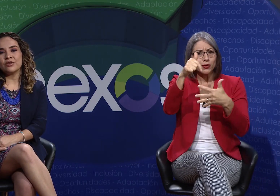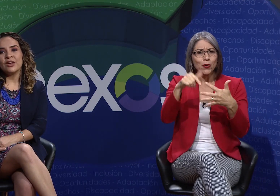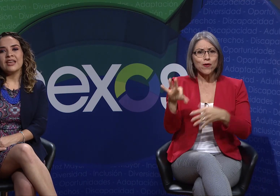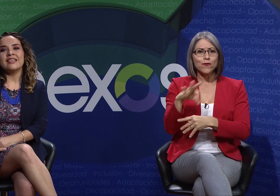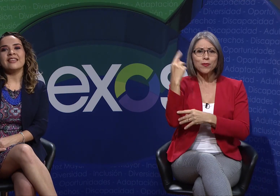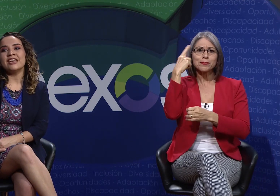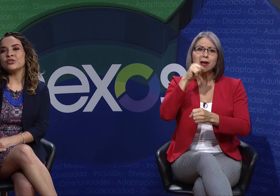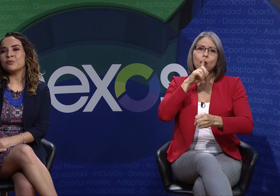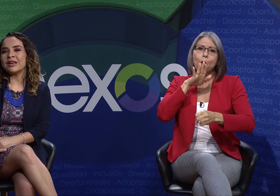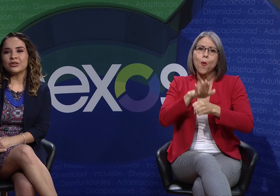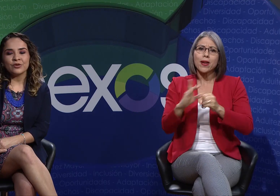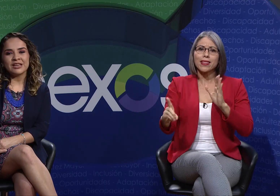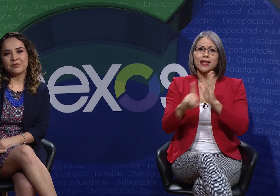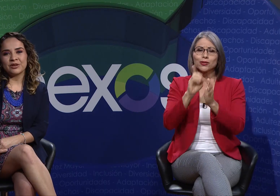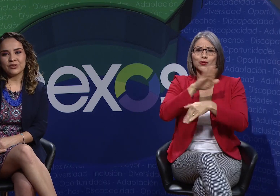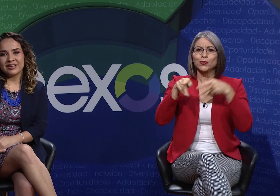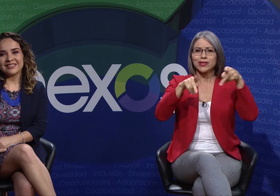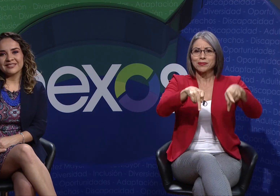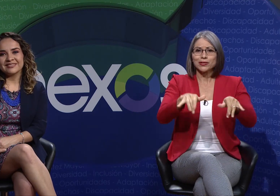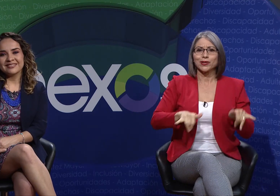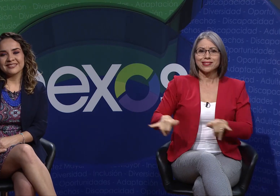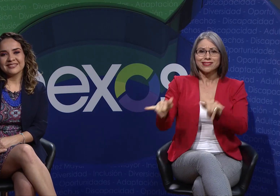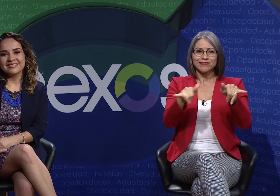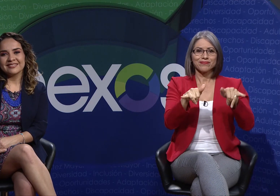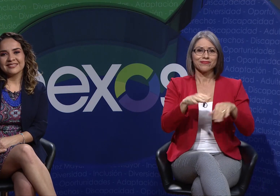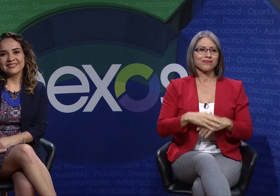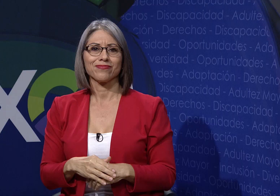cumplimiento de derechos para todas las personas.